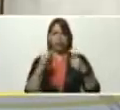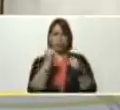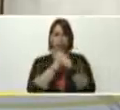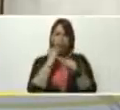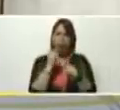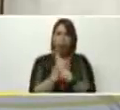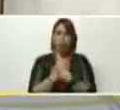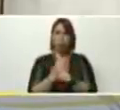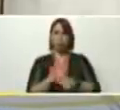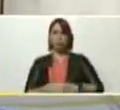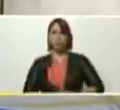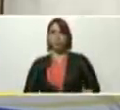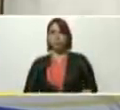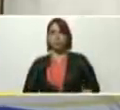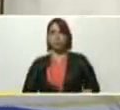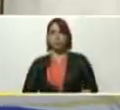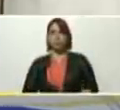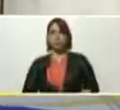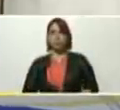clase obrera.